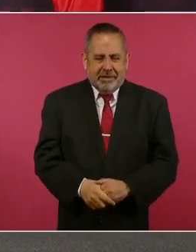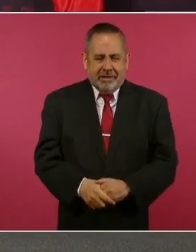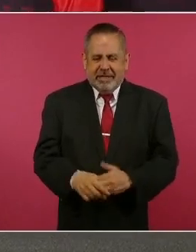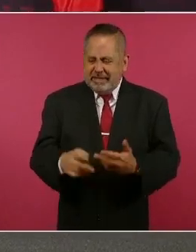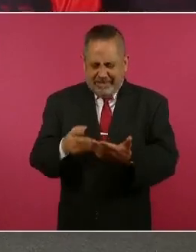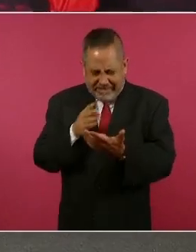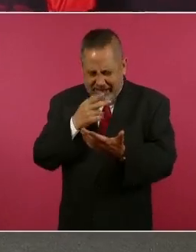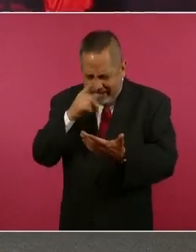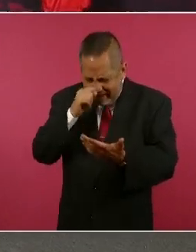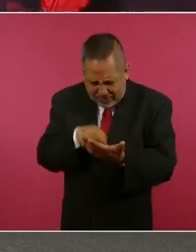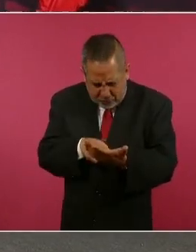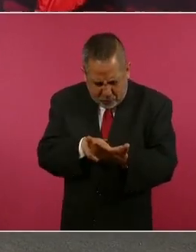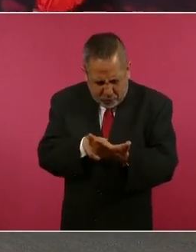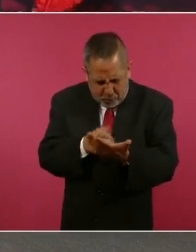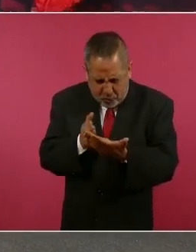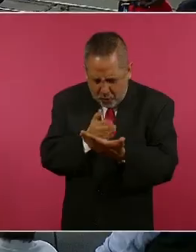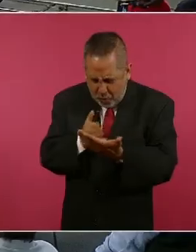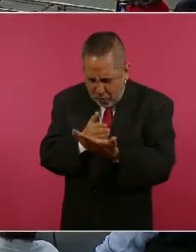ahí?